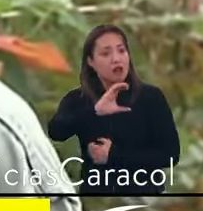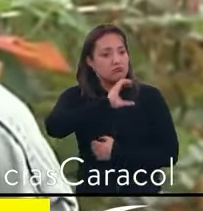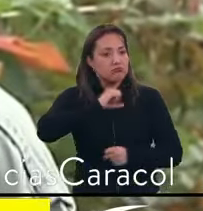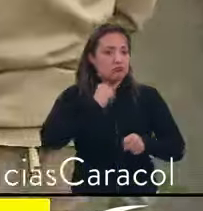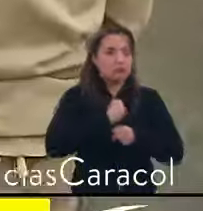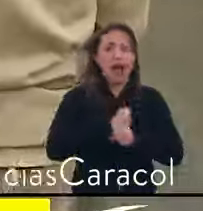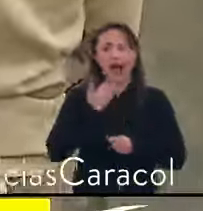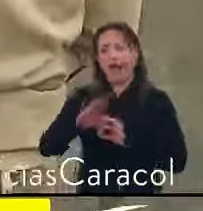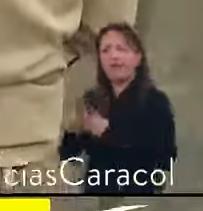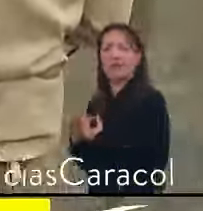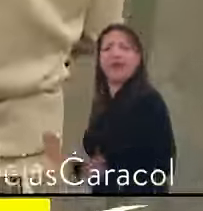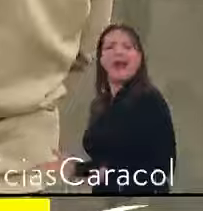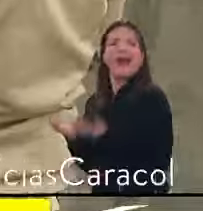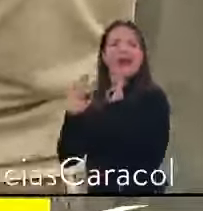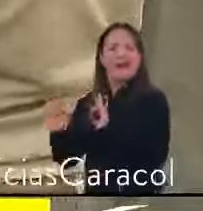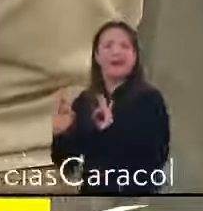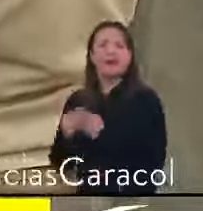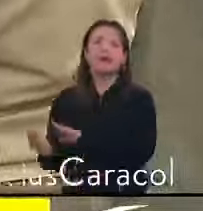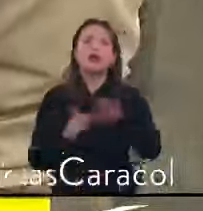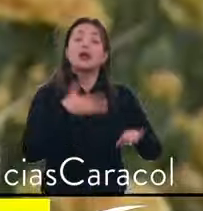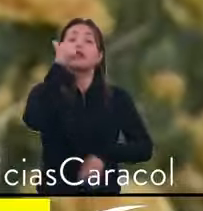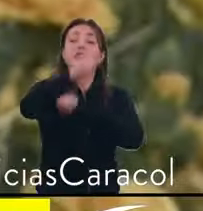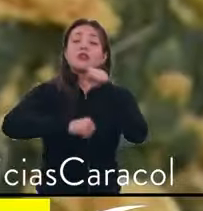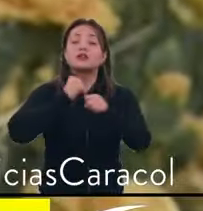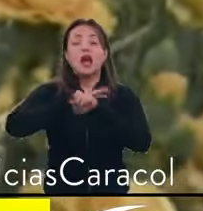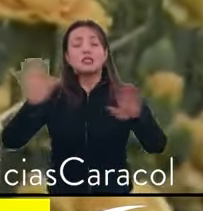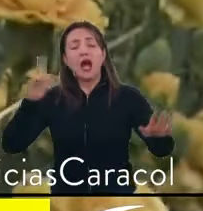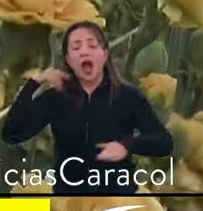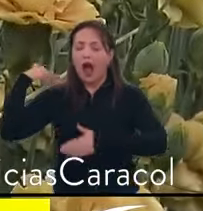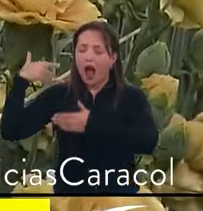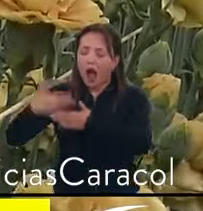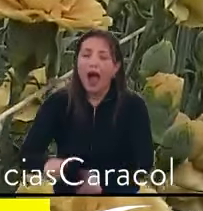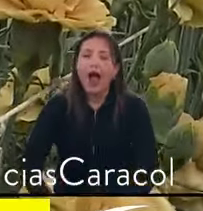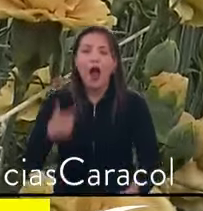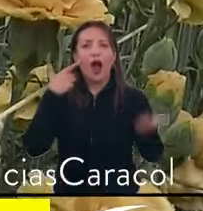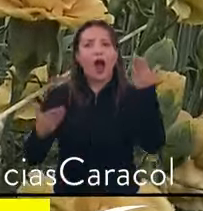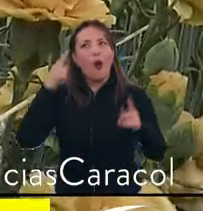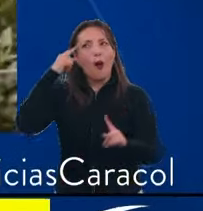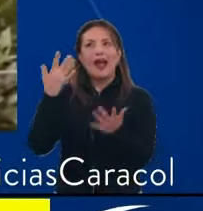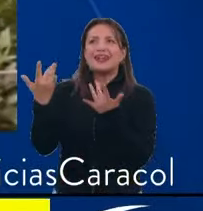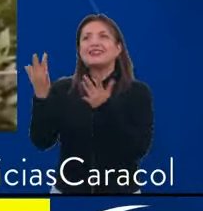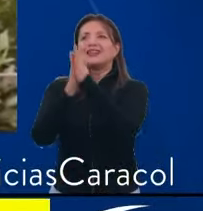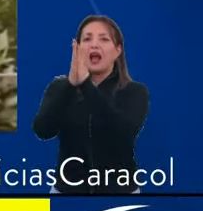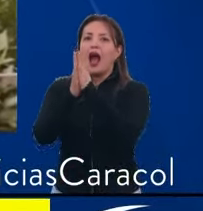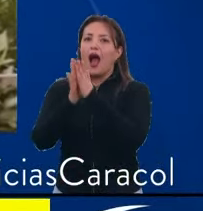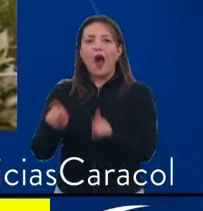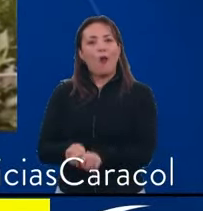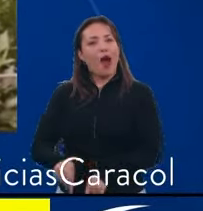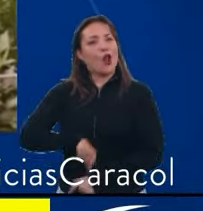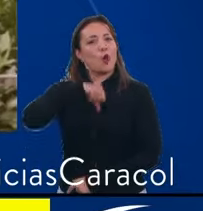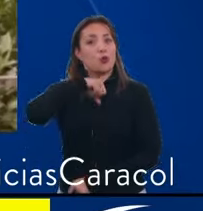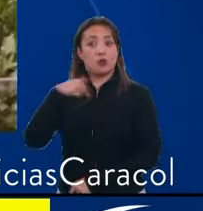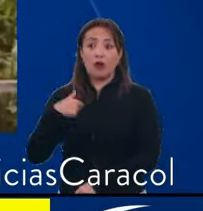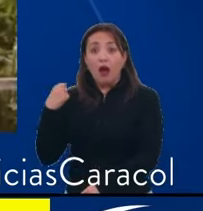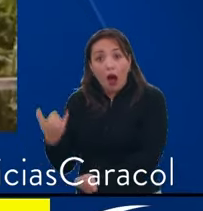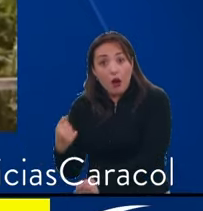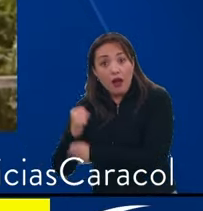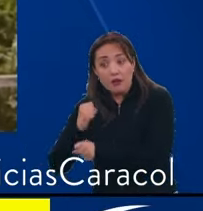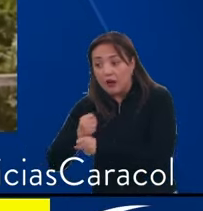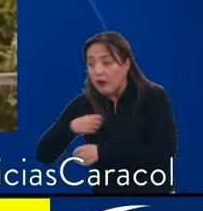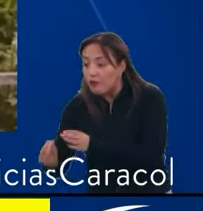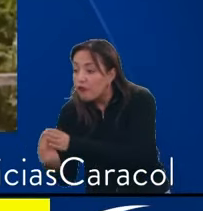a estar mucho mejor. 10 años después, las buenas expectativas se transformaron en orgullo. Trabajar con flores es un orgullo, saber que estos